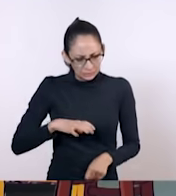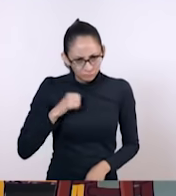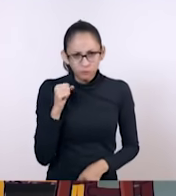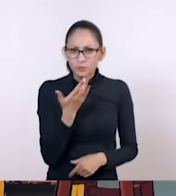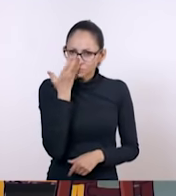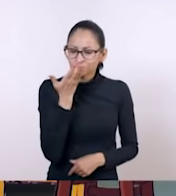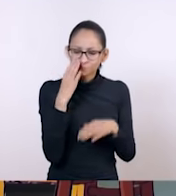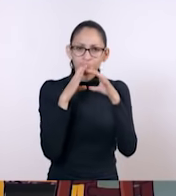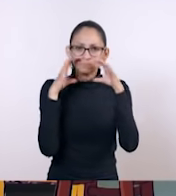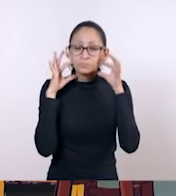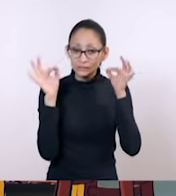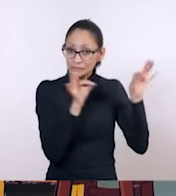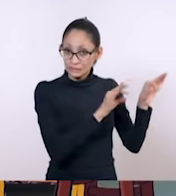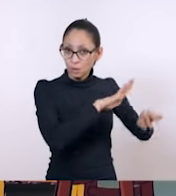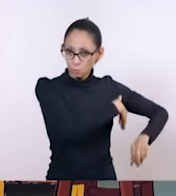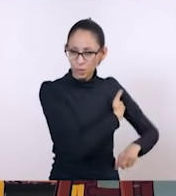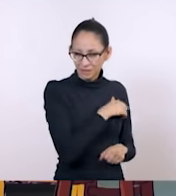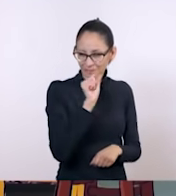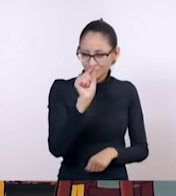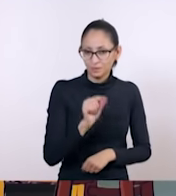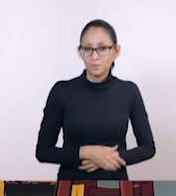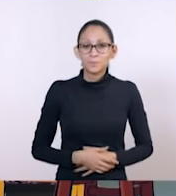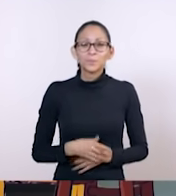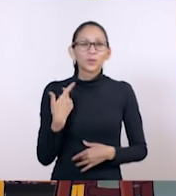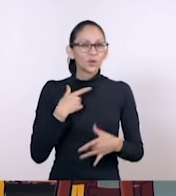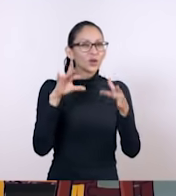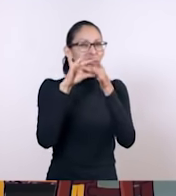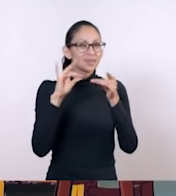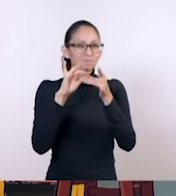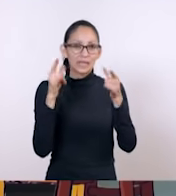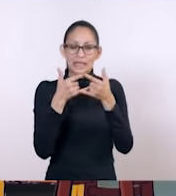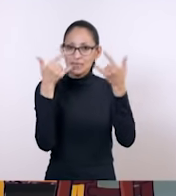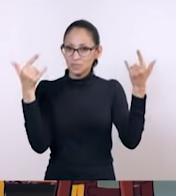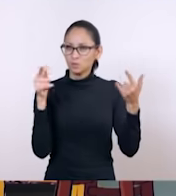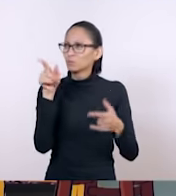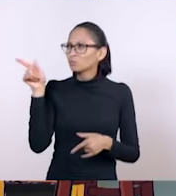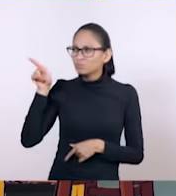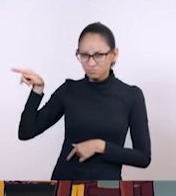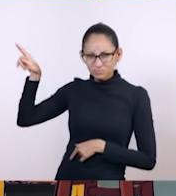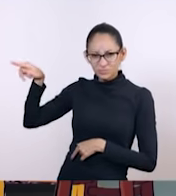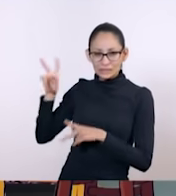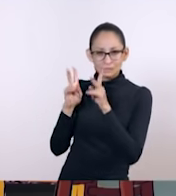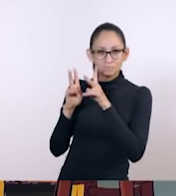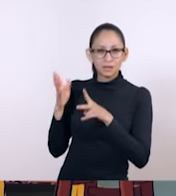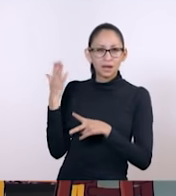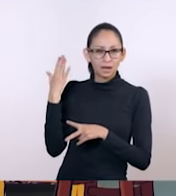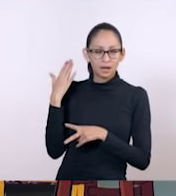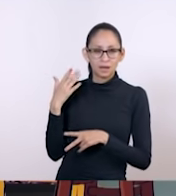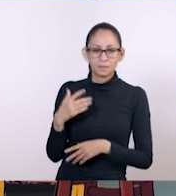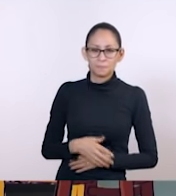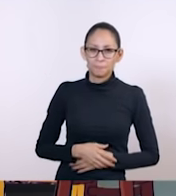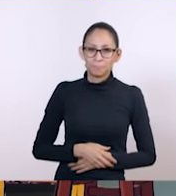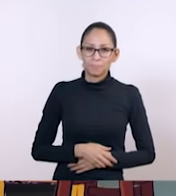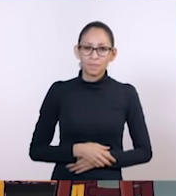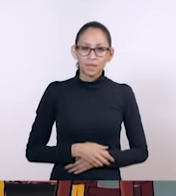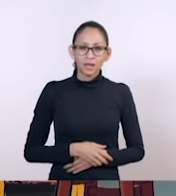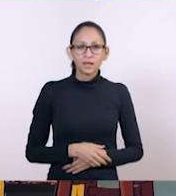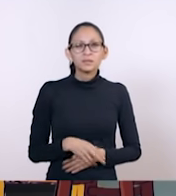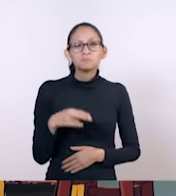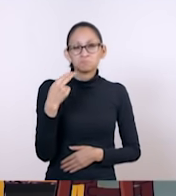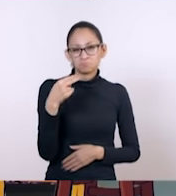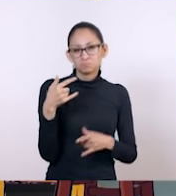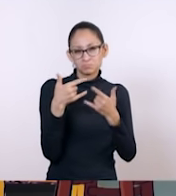niños. Bueno, aquí se los dejo tantito, se los encargo. Oigan, pues yo les traigo una historia que queda perfectamente a lo que ustedes están platicando. El mal hora del corral. ¡Uy!